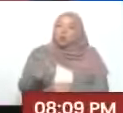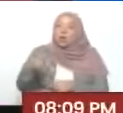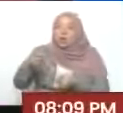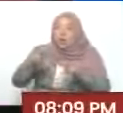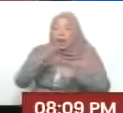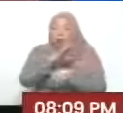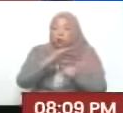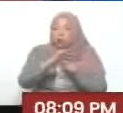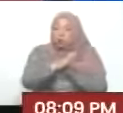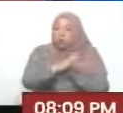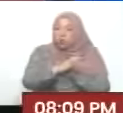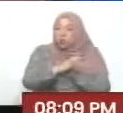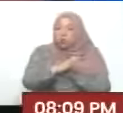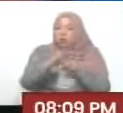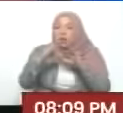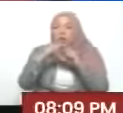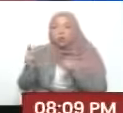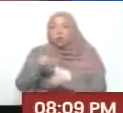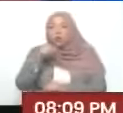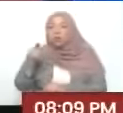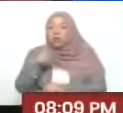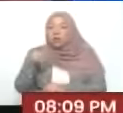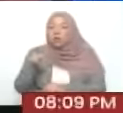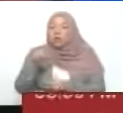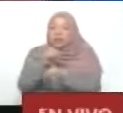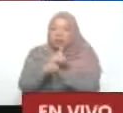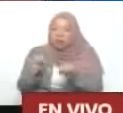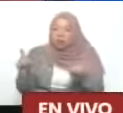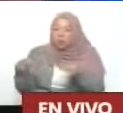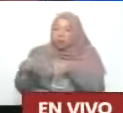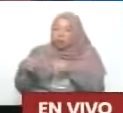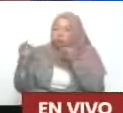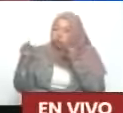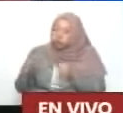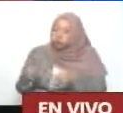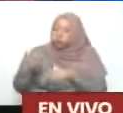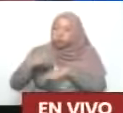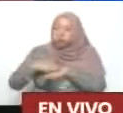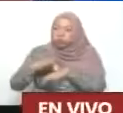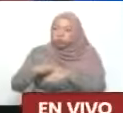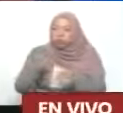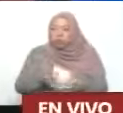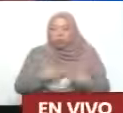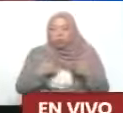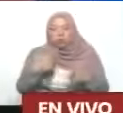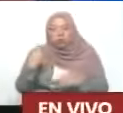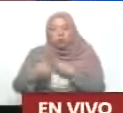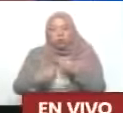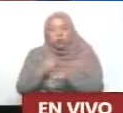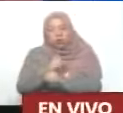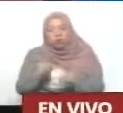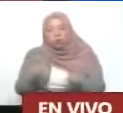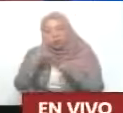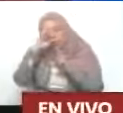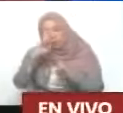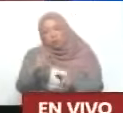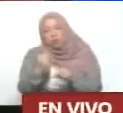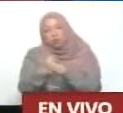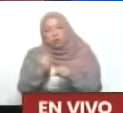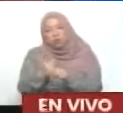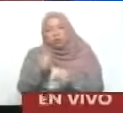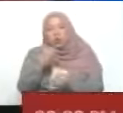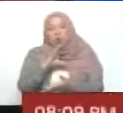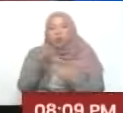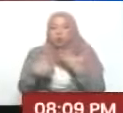cultores, a todas las fuerzas políticas democráticas, verdaderamente con vocación de hacer democracia, de respetar la